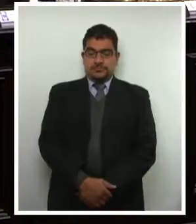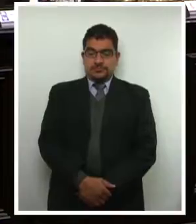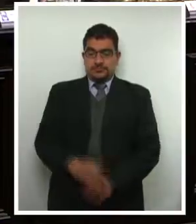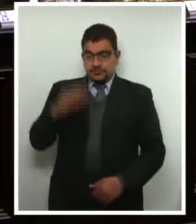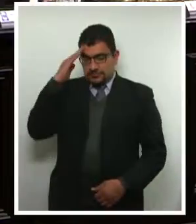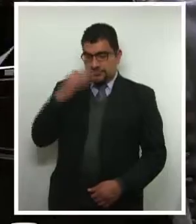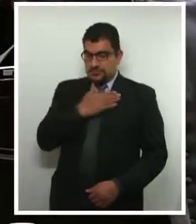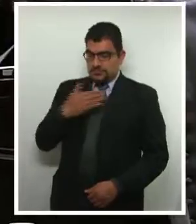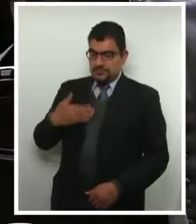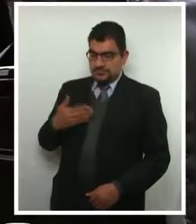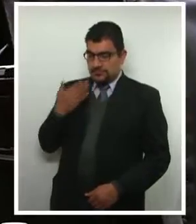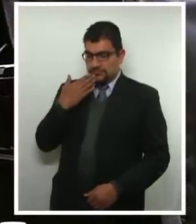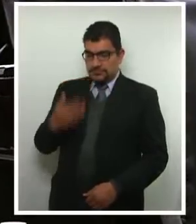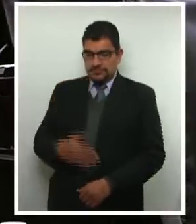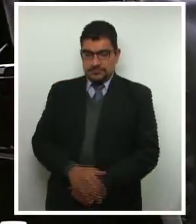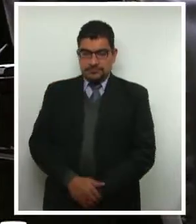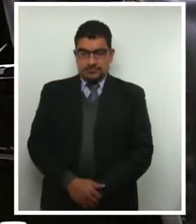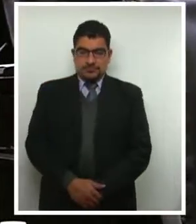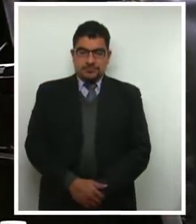Presidente,